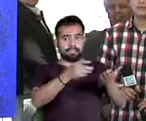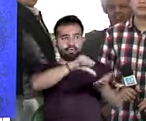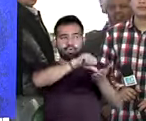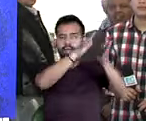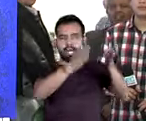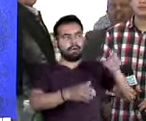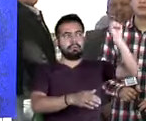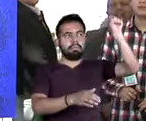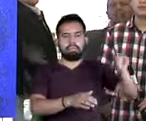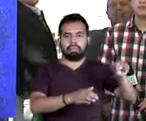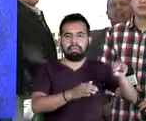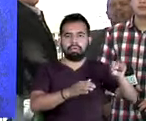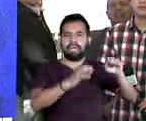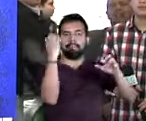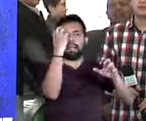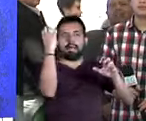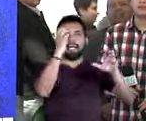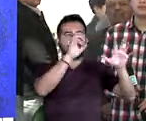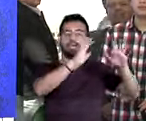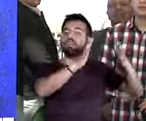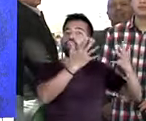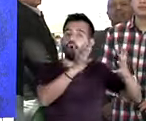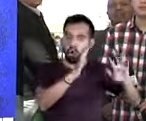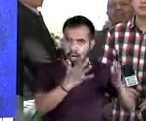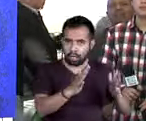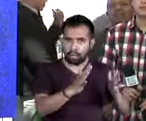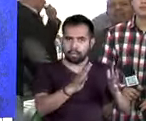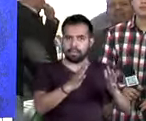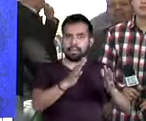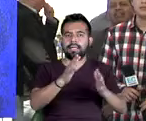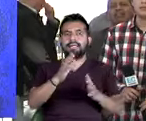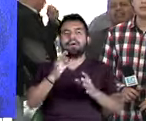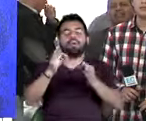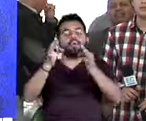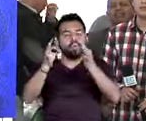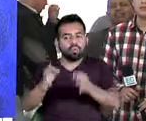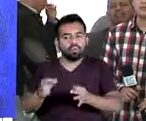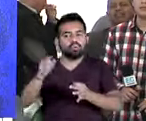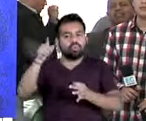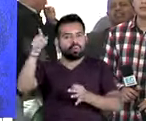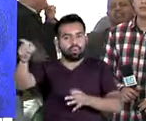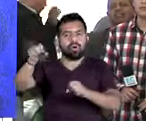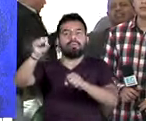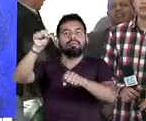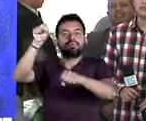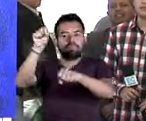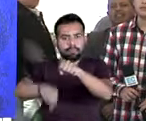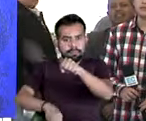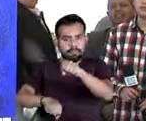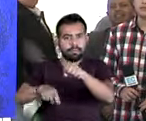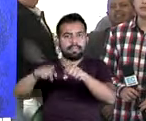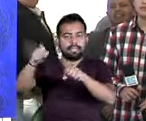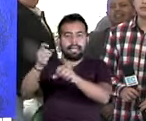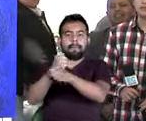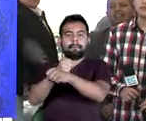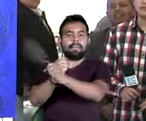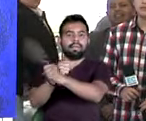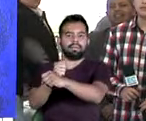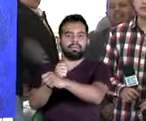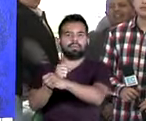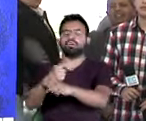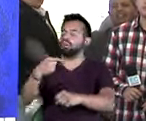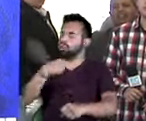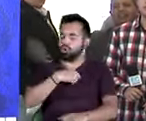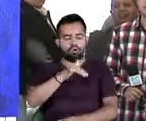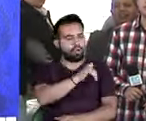este momento empieza incluso a surgir, y lo que hubo es la falla del metro, del tren que estaba transitando, seré igual